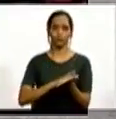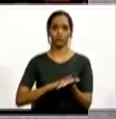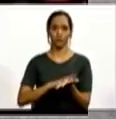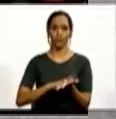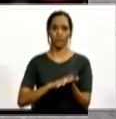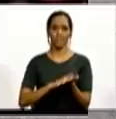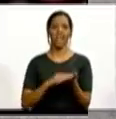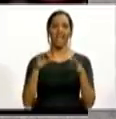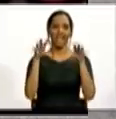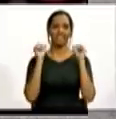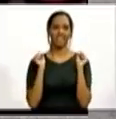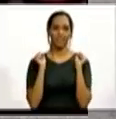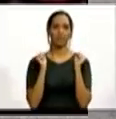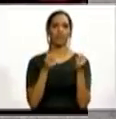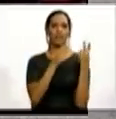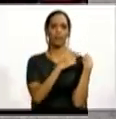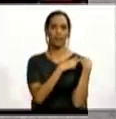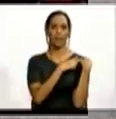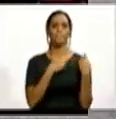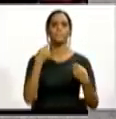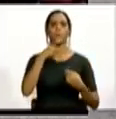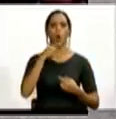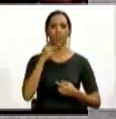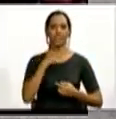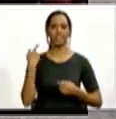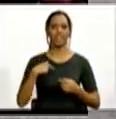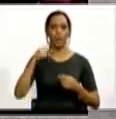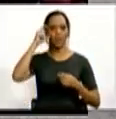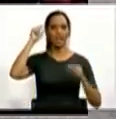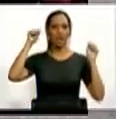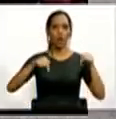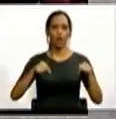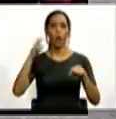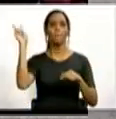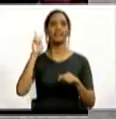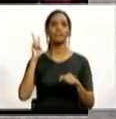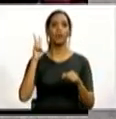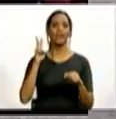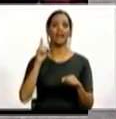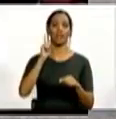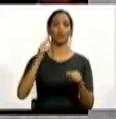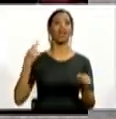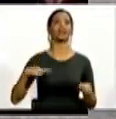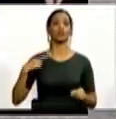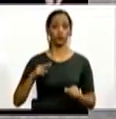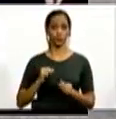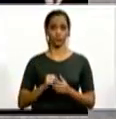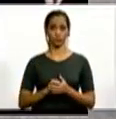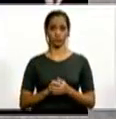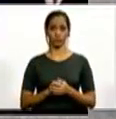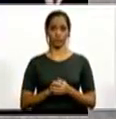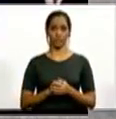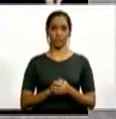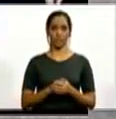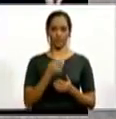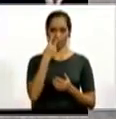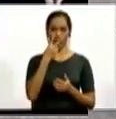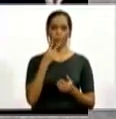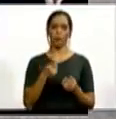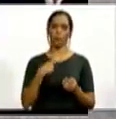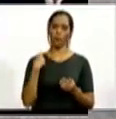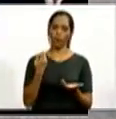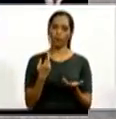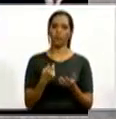Que entendemos la responsabilidad política que tenemos el día de hoy con Venezuela y con la región. Vemos cómo se financia de